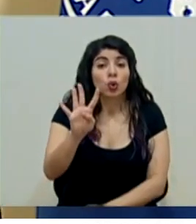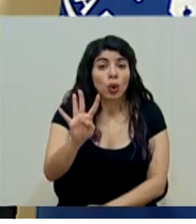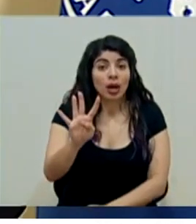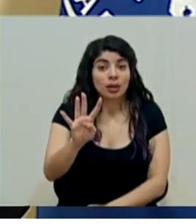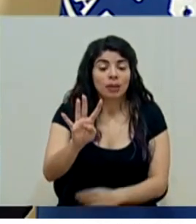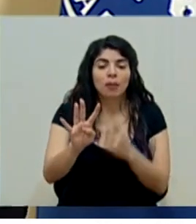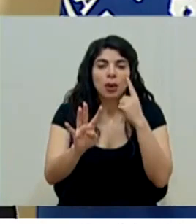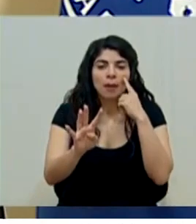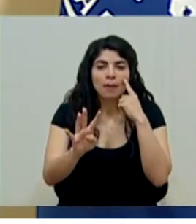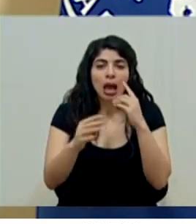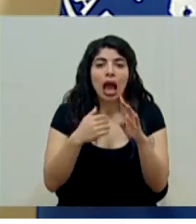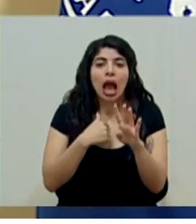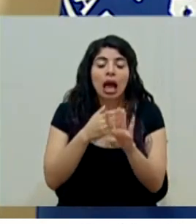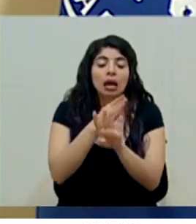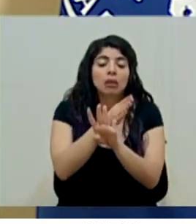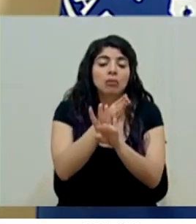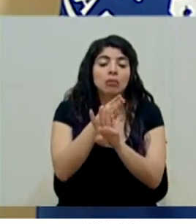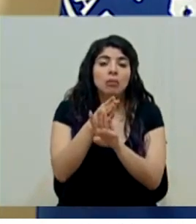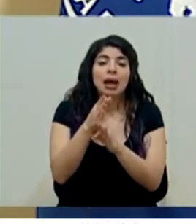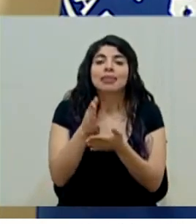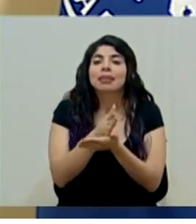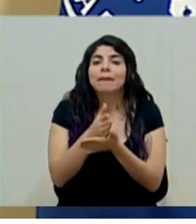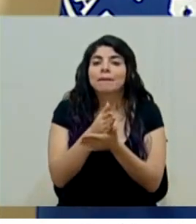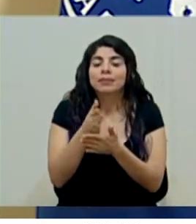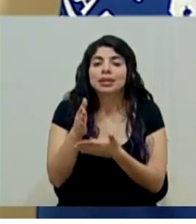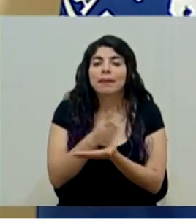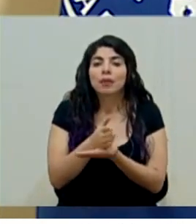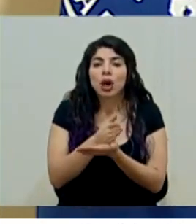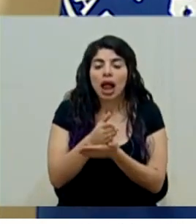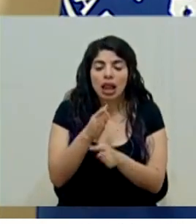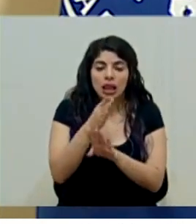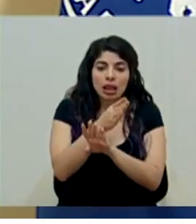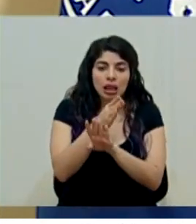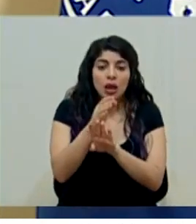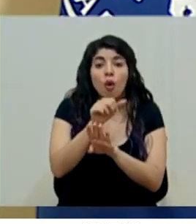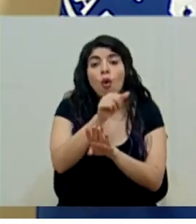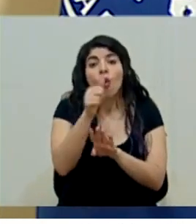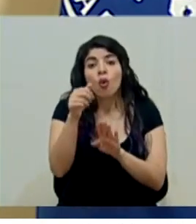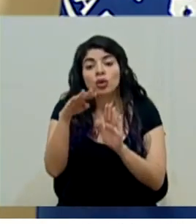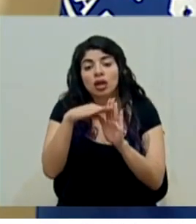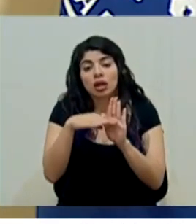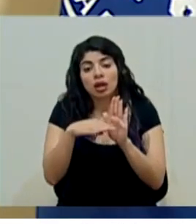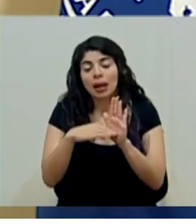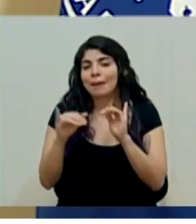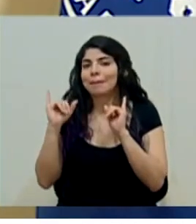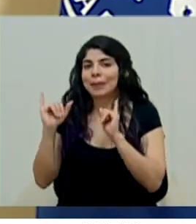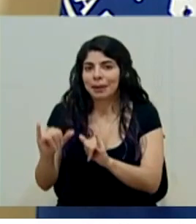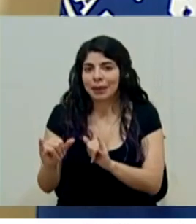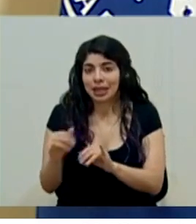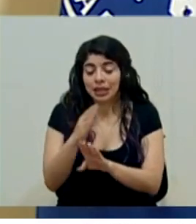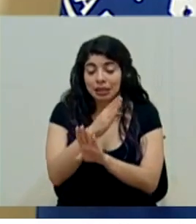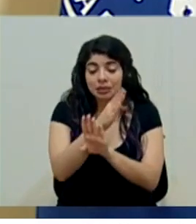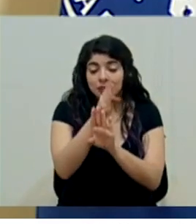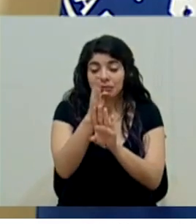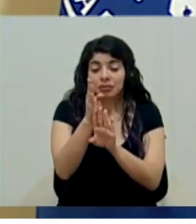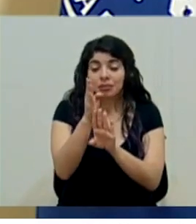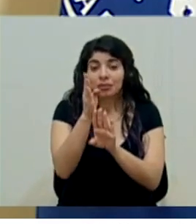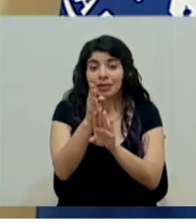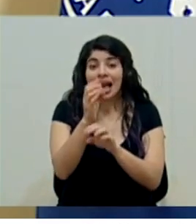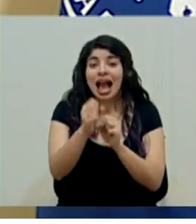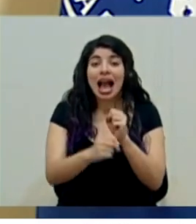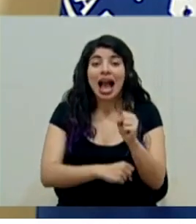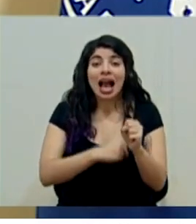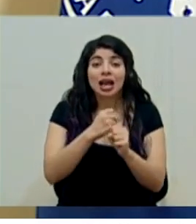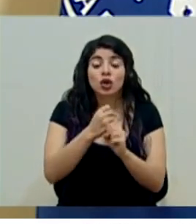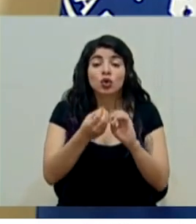hay que ver que hay medidas temporales en lo propuesto y hay medidas permanentes. Al año 4